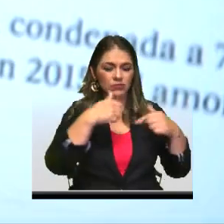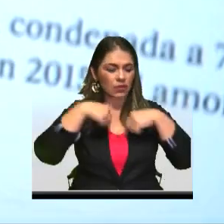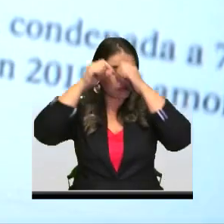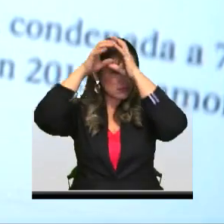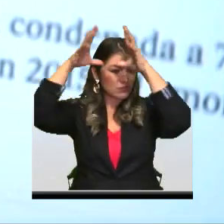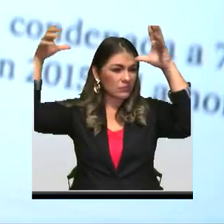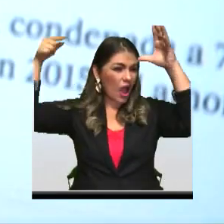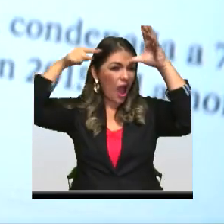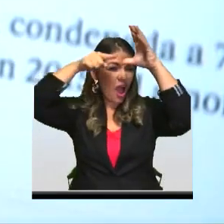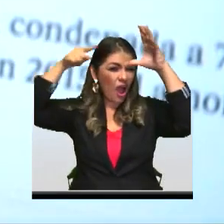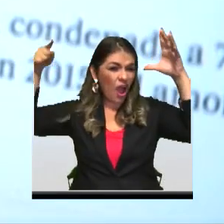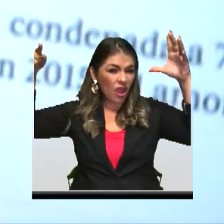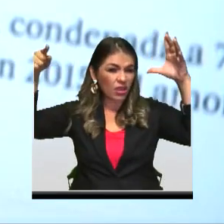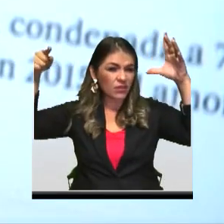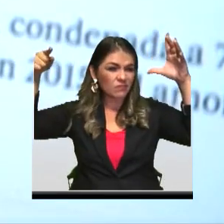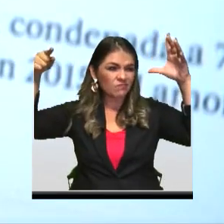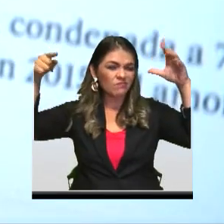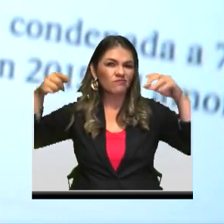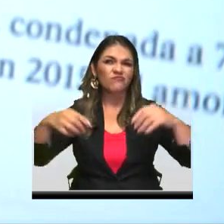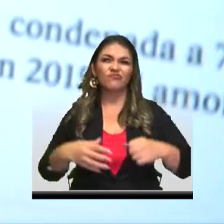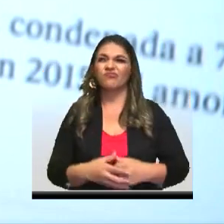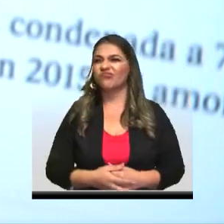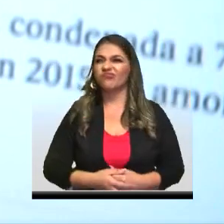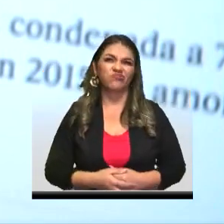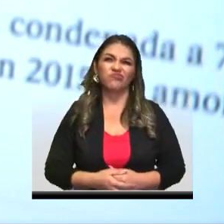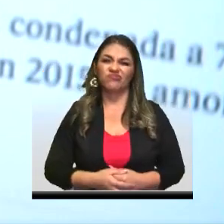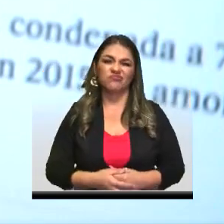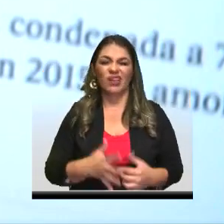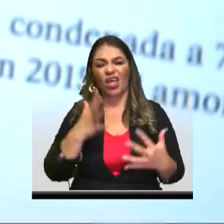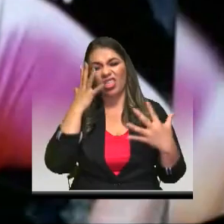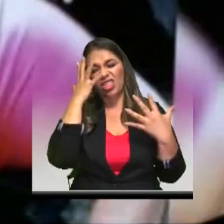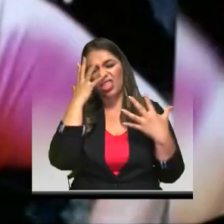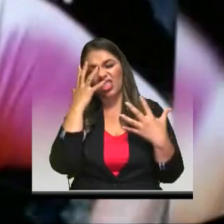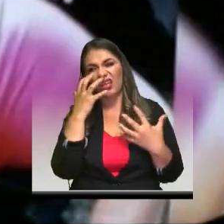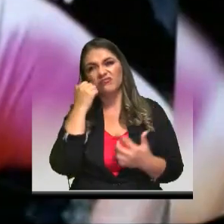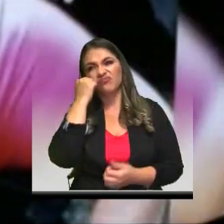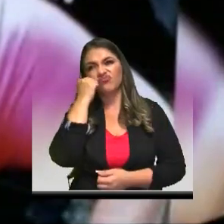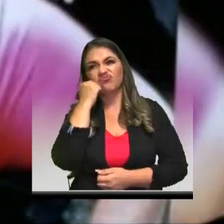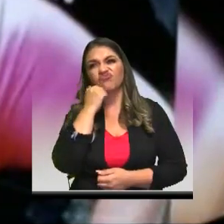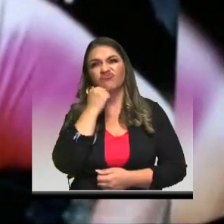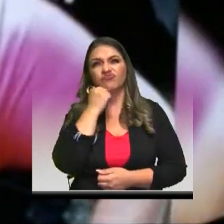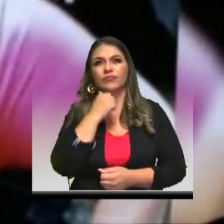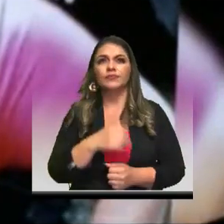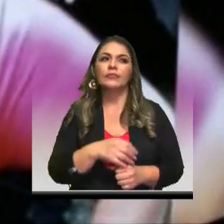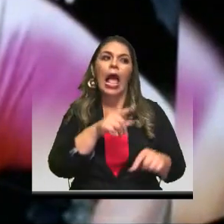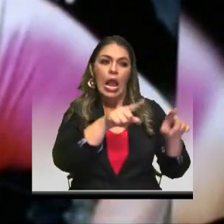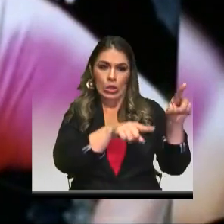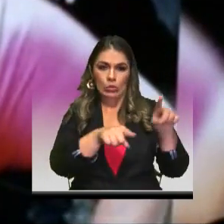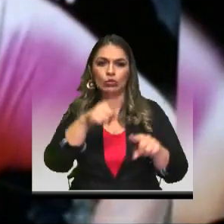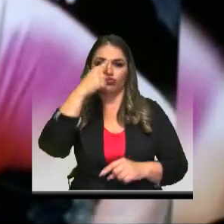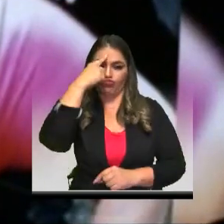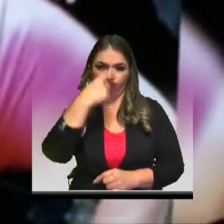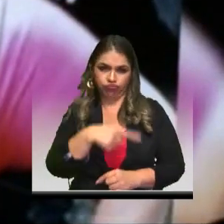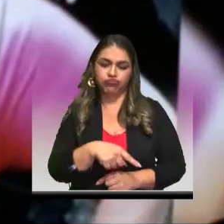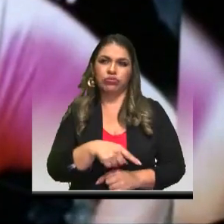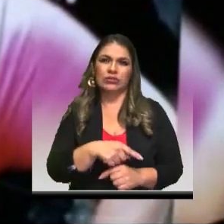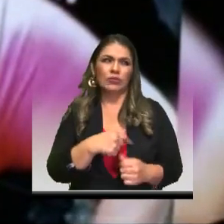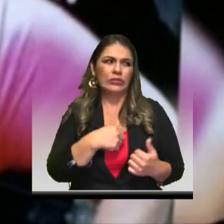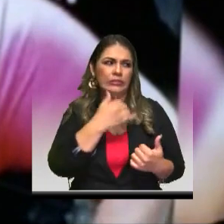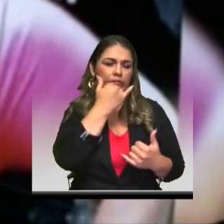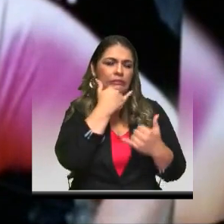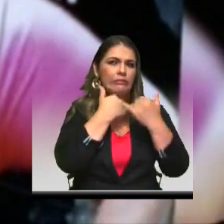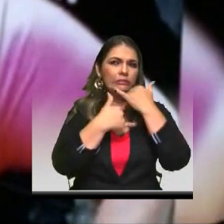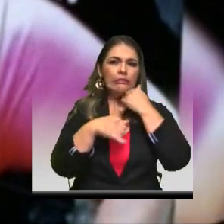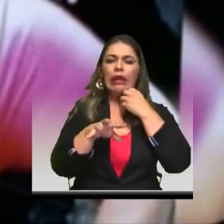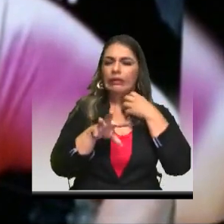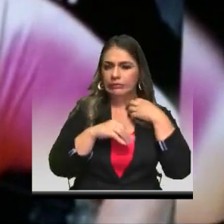tan maravilloso como en la fantasía. Entonces, sí, algunos sí se arrepienten. Los que no se arrepienten son los que